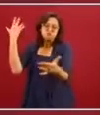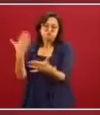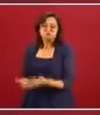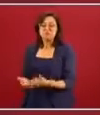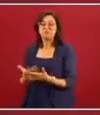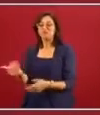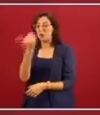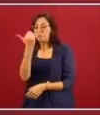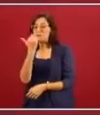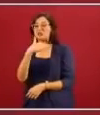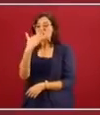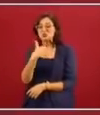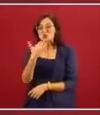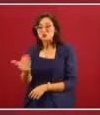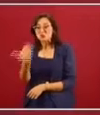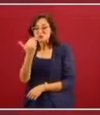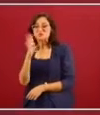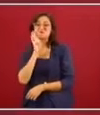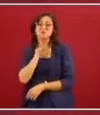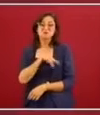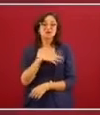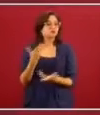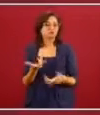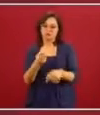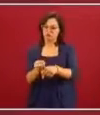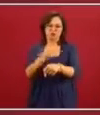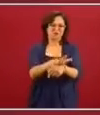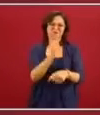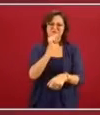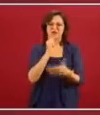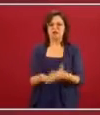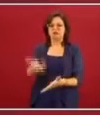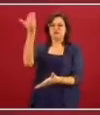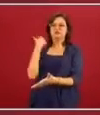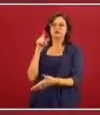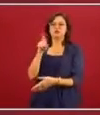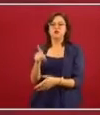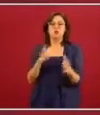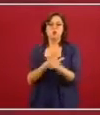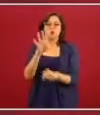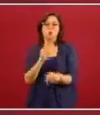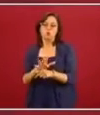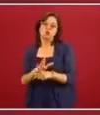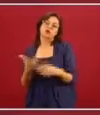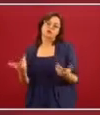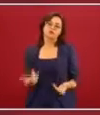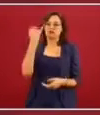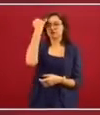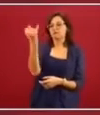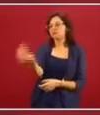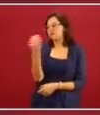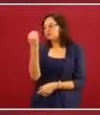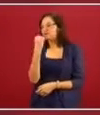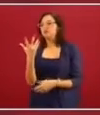que la mala alimentación, este es un tema que comentábamos antes de COVID, se relacionó con la iniciativa de los etiquetados frontales para los